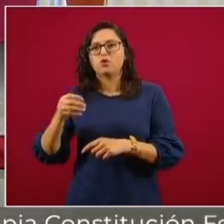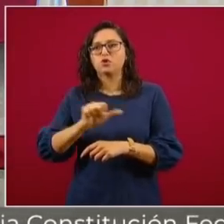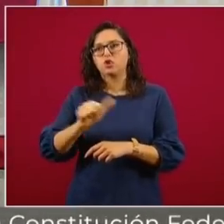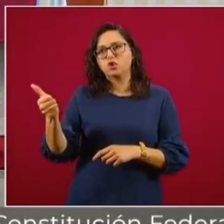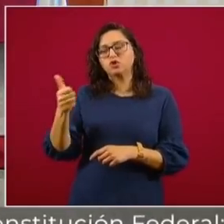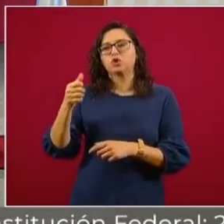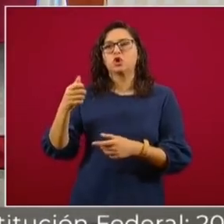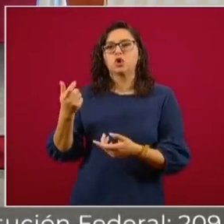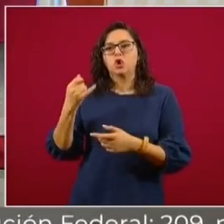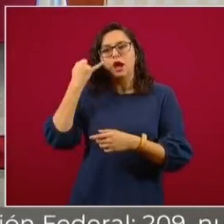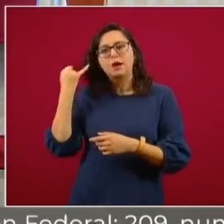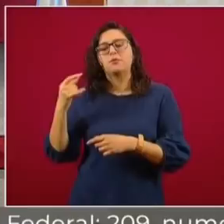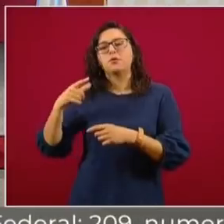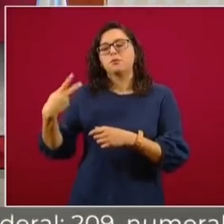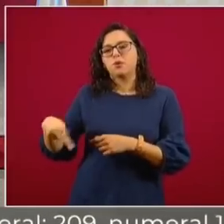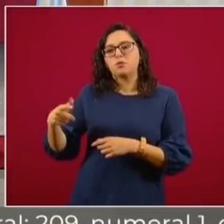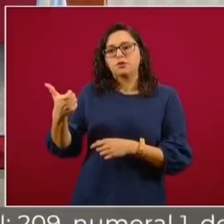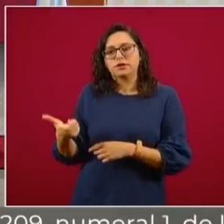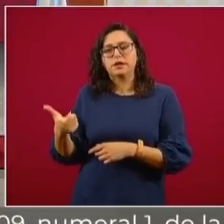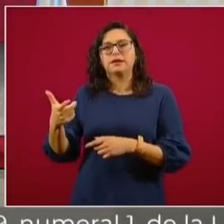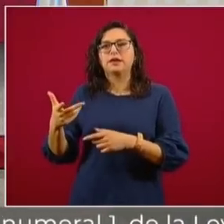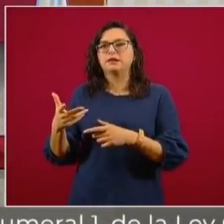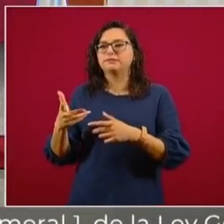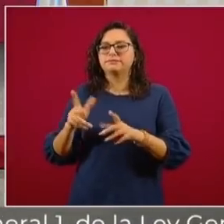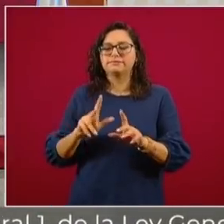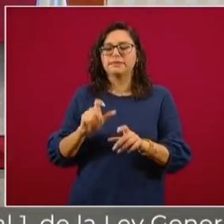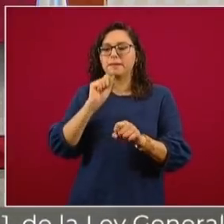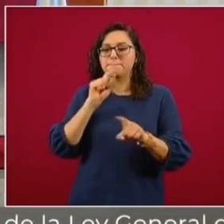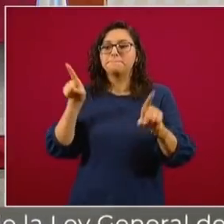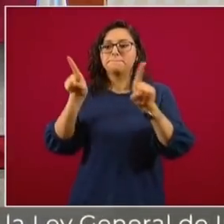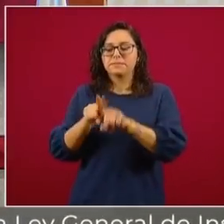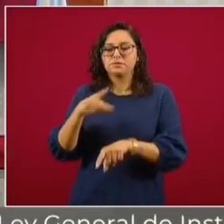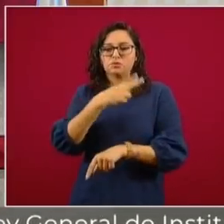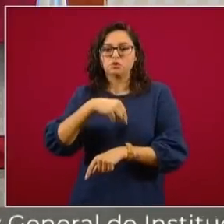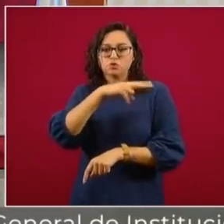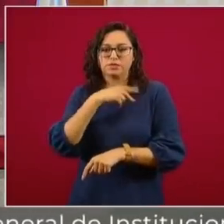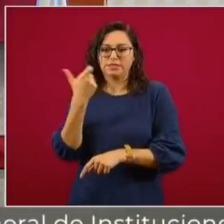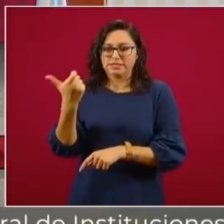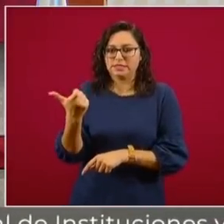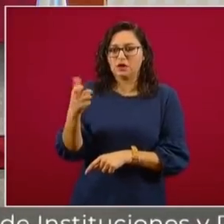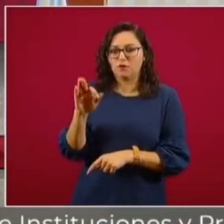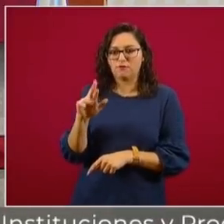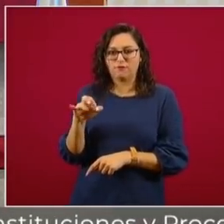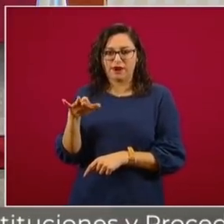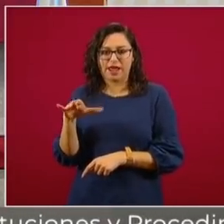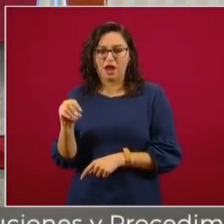parte pequeñísima en francos suizos. Al haber pasado de